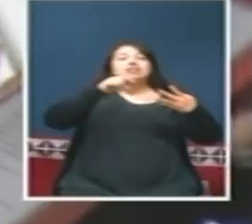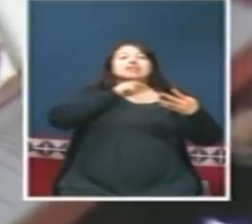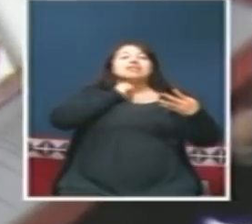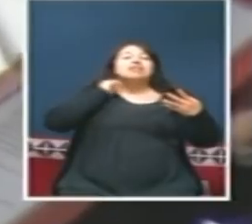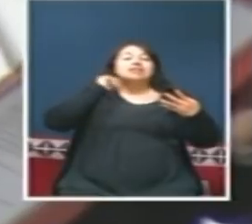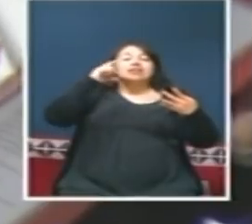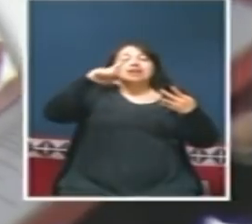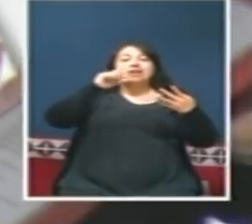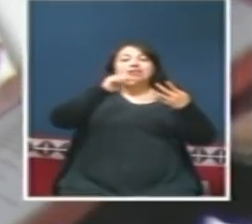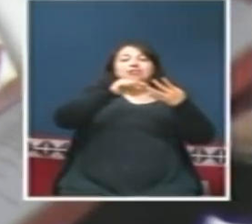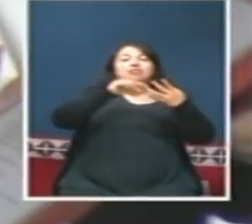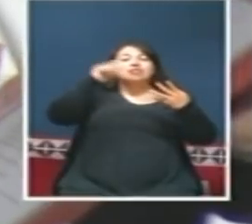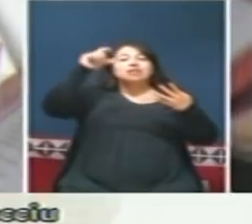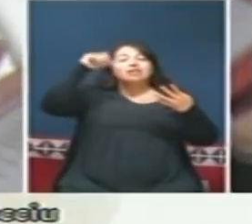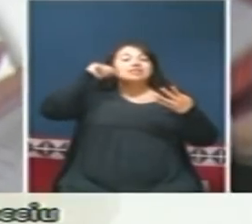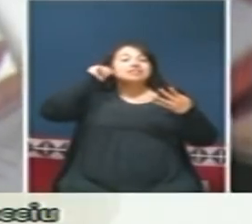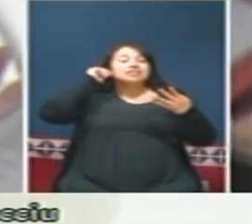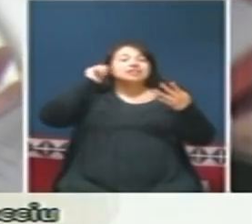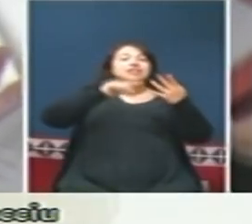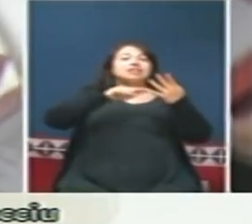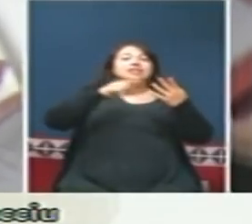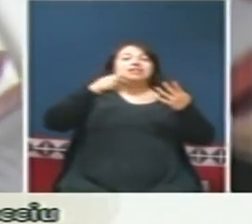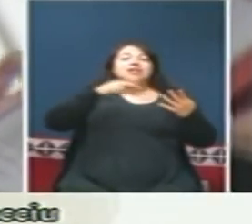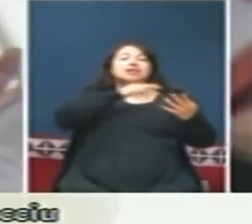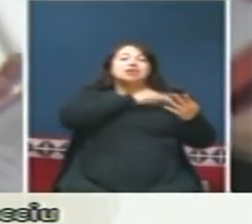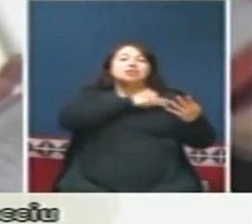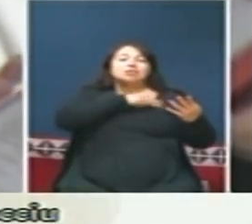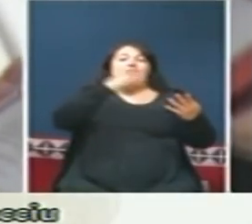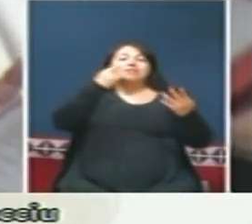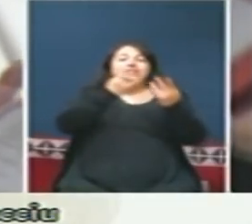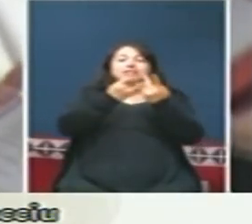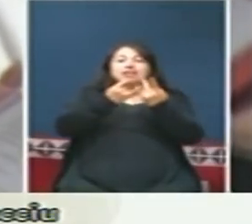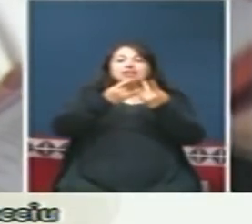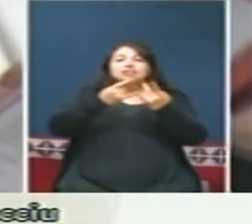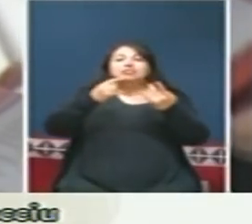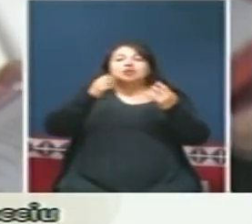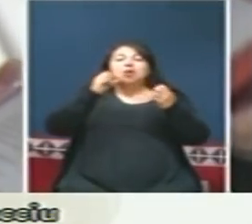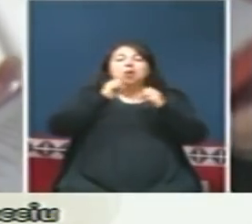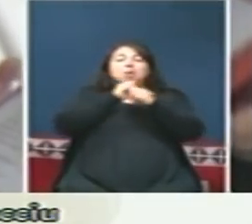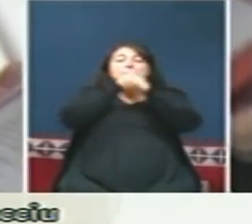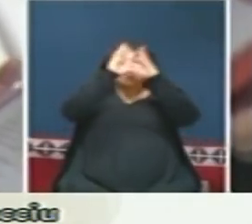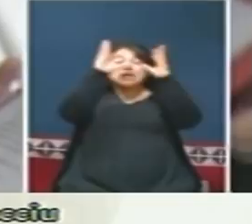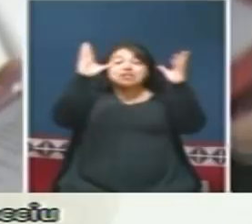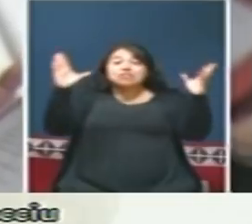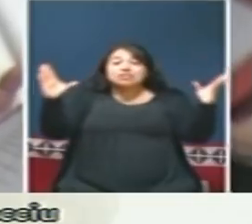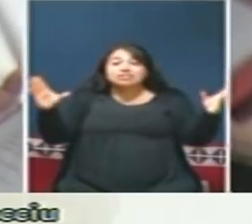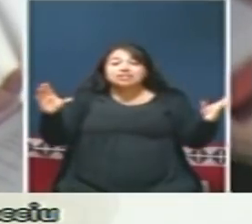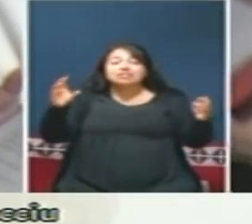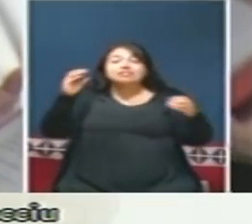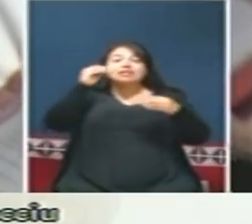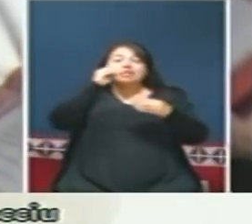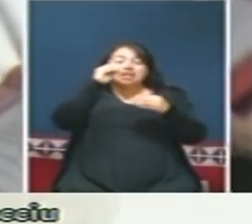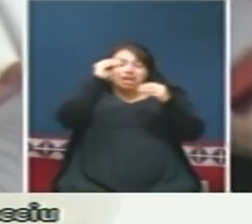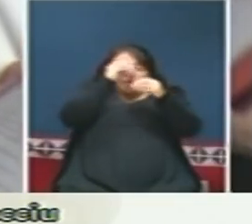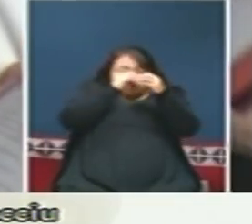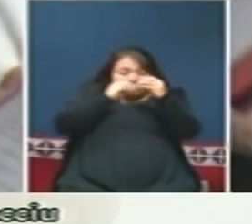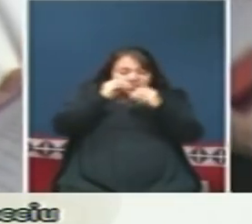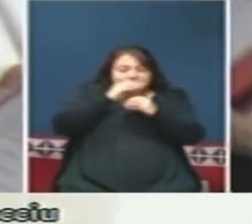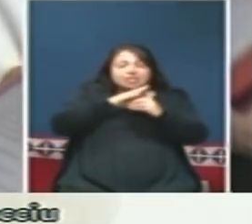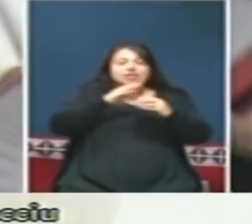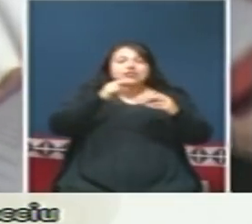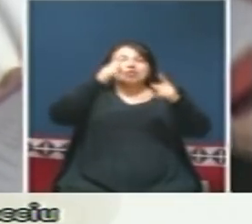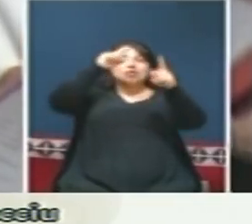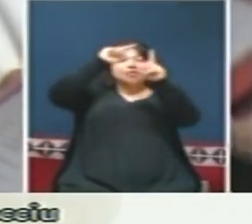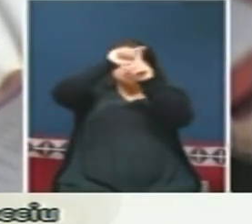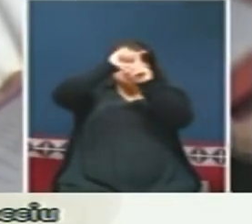y Wenceslao manifestaste amabilmente el misterio de la cruz, concédenos por tu bondad que,